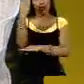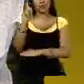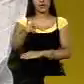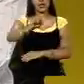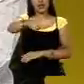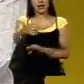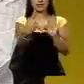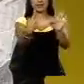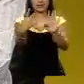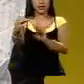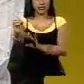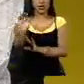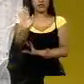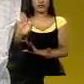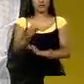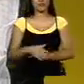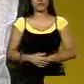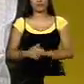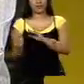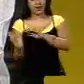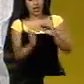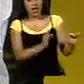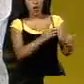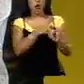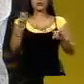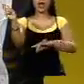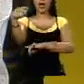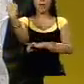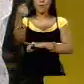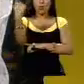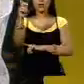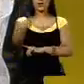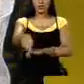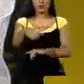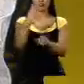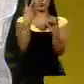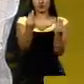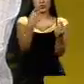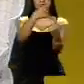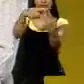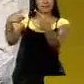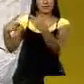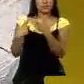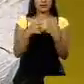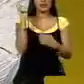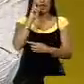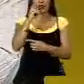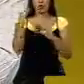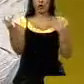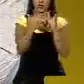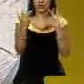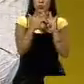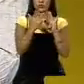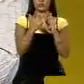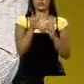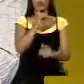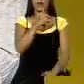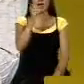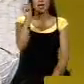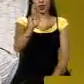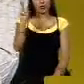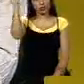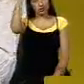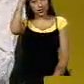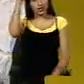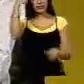Higuerote 101.1, y en el estado Mérida, Radio Comunitaria Agrícola de Bailadores 97.7. En el estado Falcón, Radio